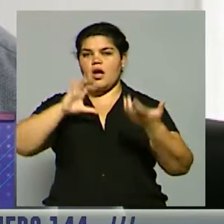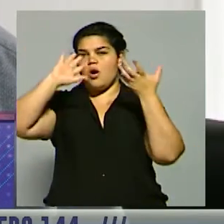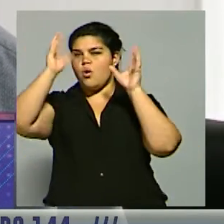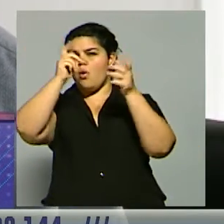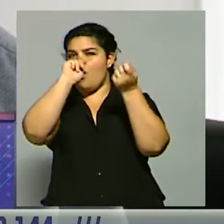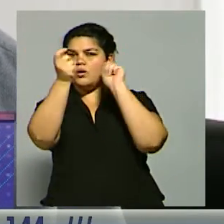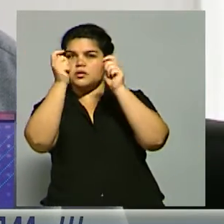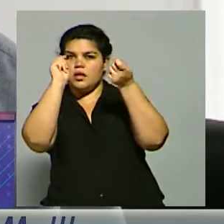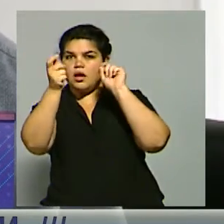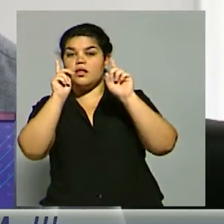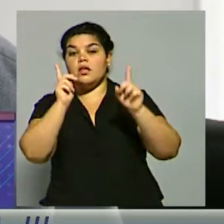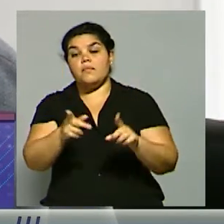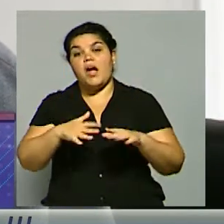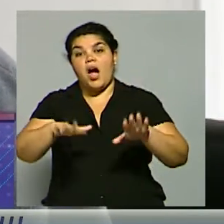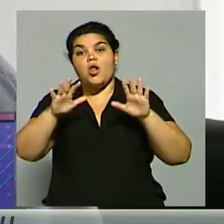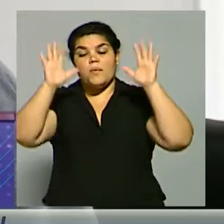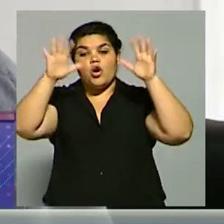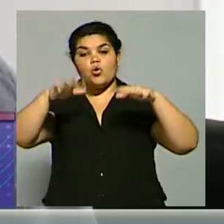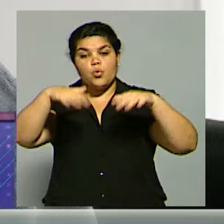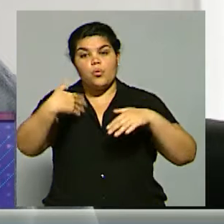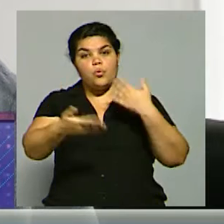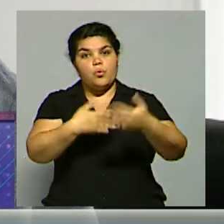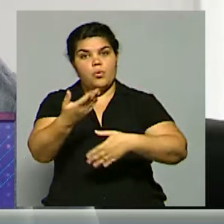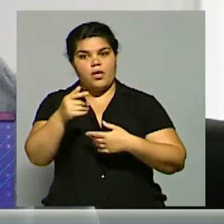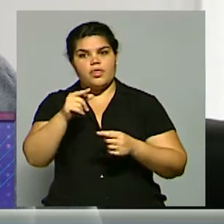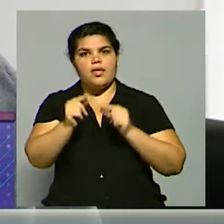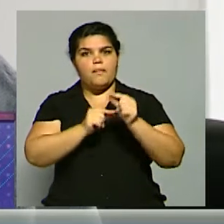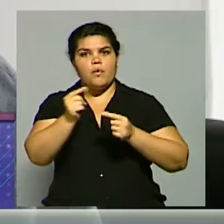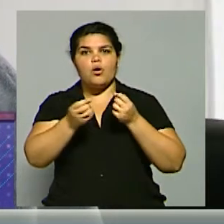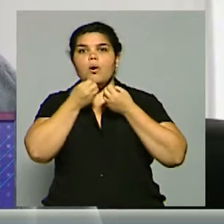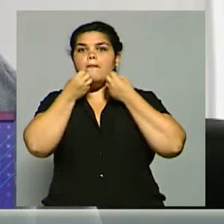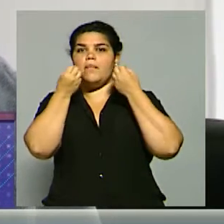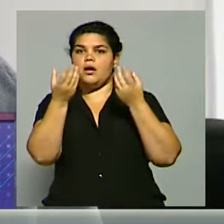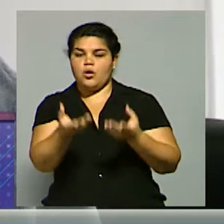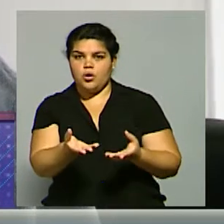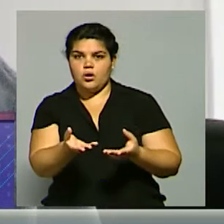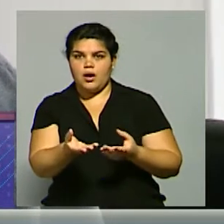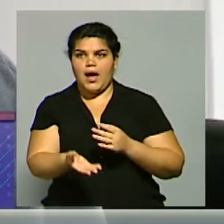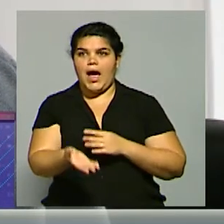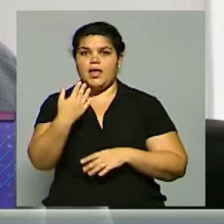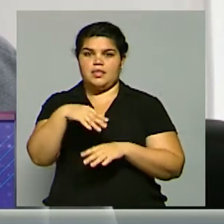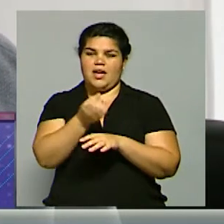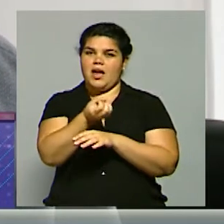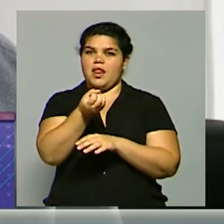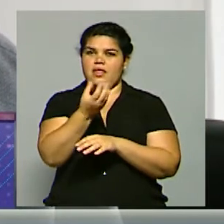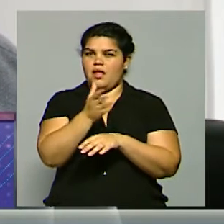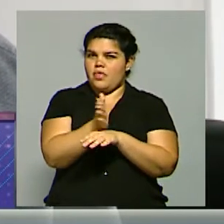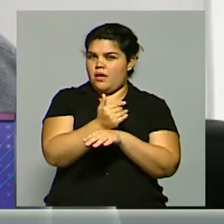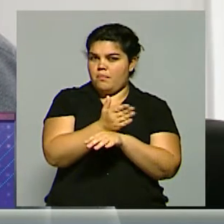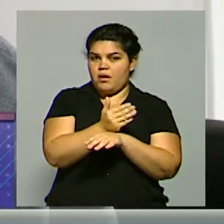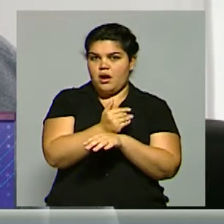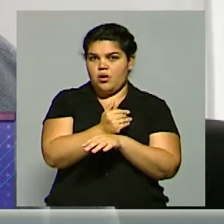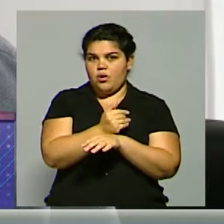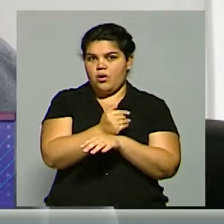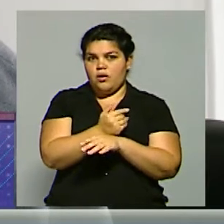pueden llegar a haber algunas precipitaciones. Ha mejorado bastante el clima, teníamos otra condición en la mañana. Esperábamos